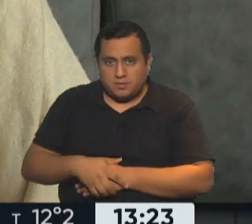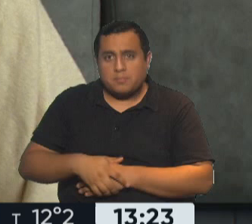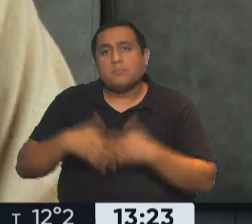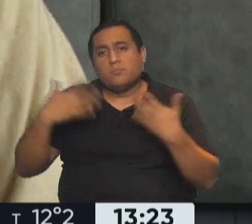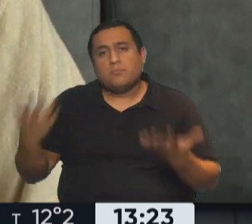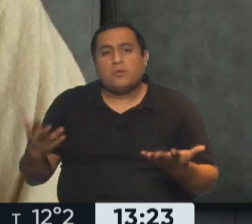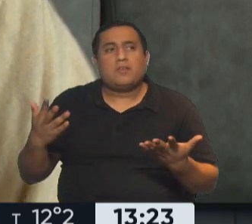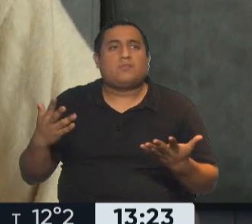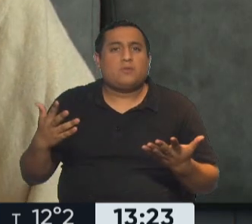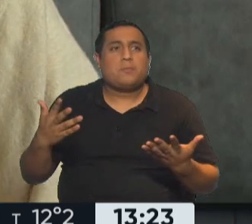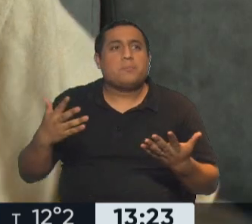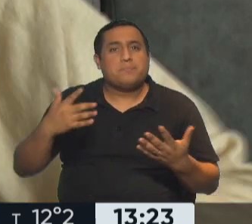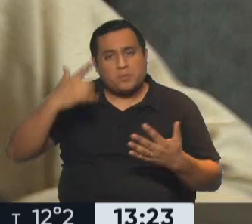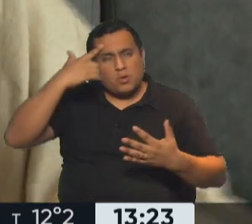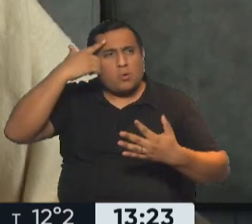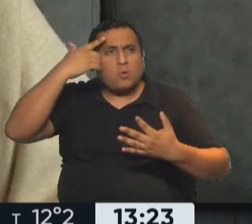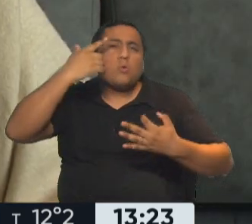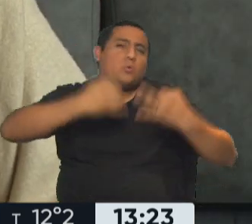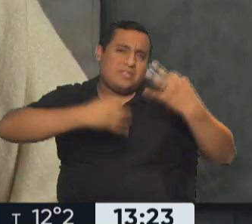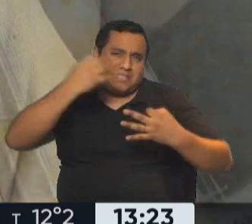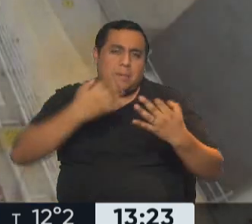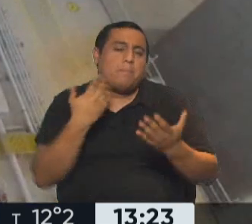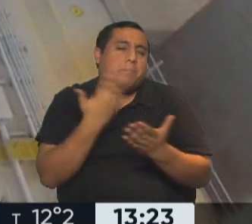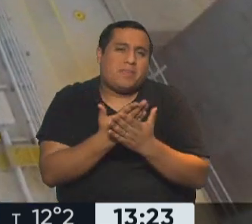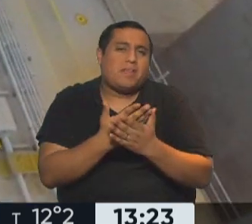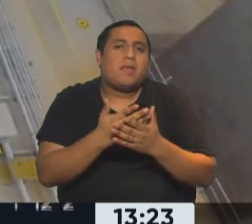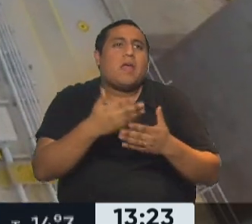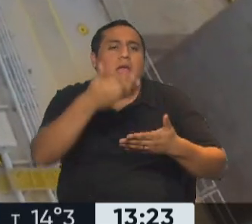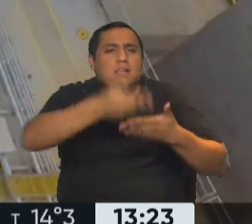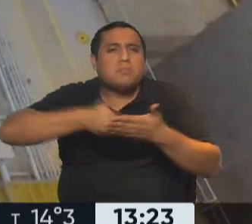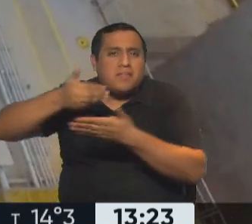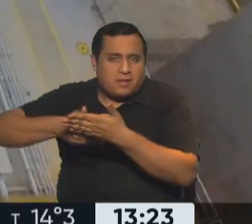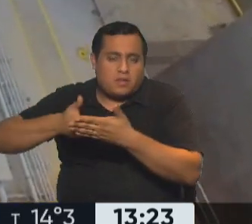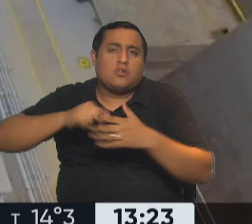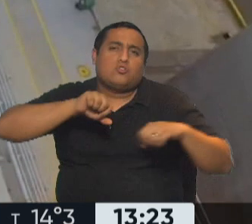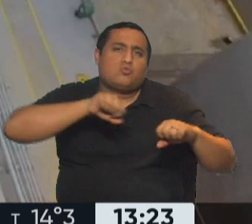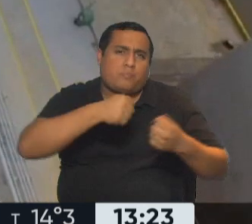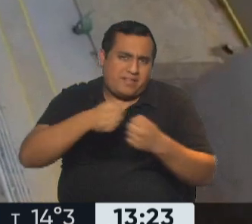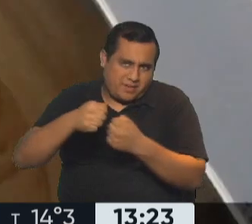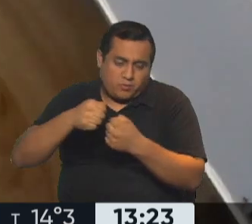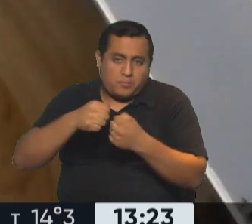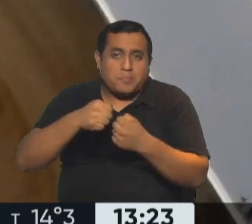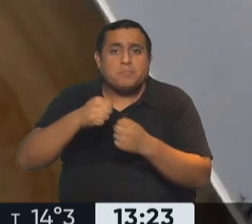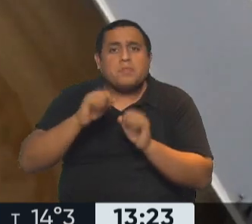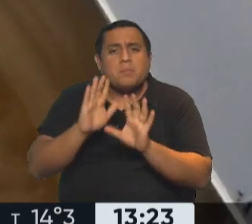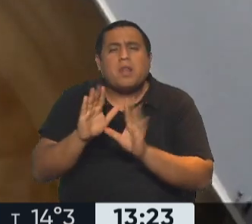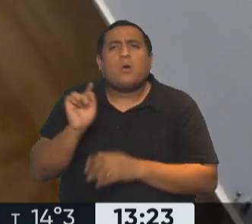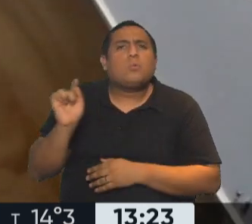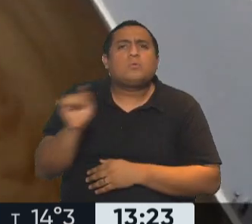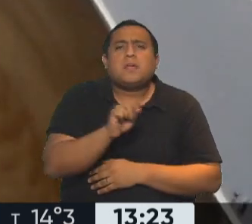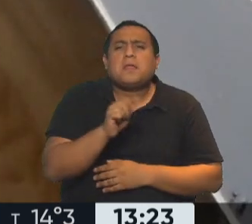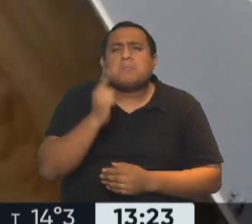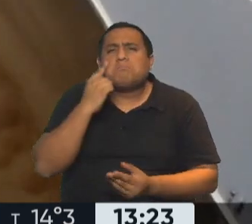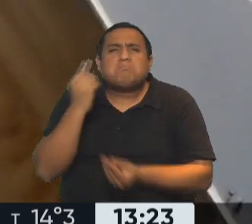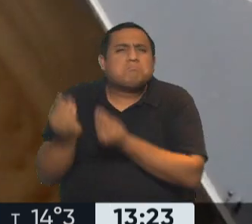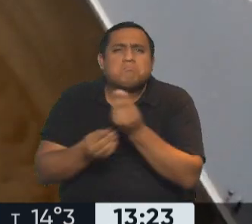Corte se aboca a la causa, pide el expediente y están suspendidos todos los plazos. ¿Qué fue lo que ustedes pudieron ver durante